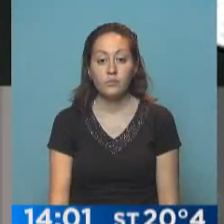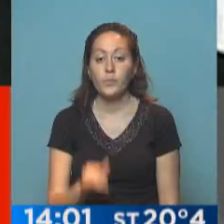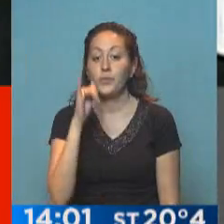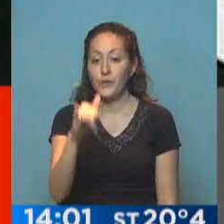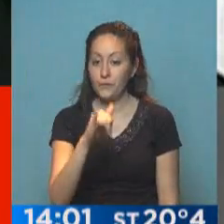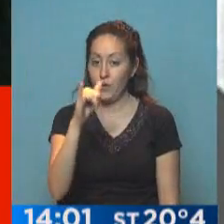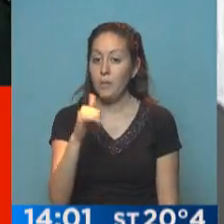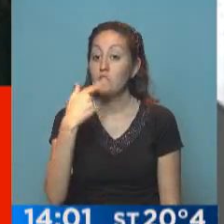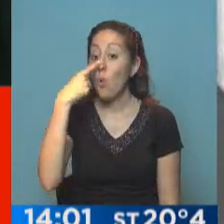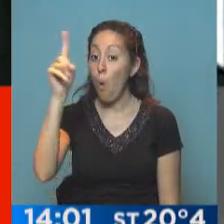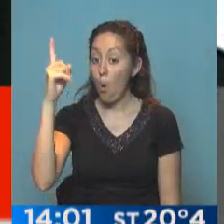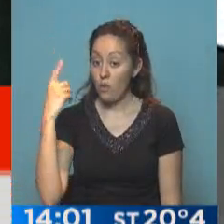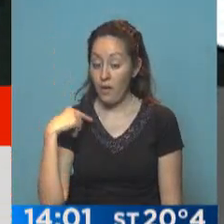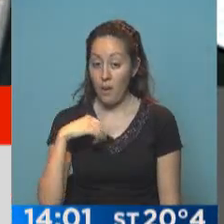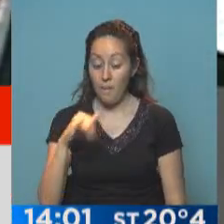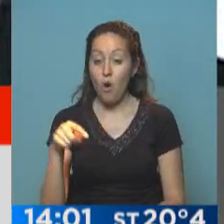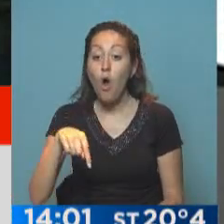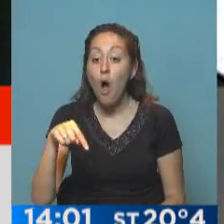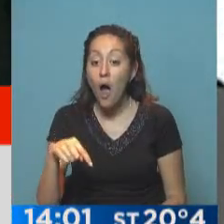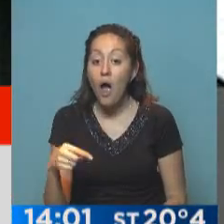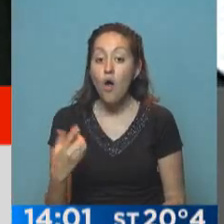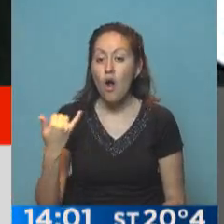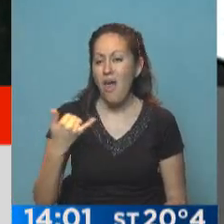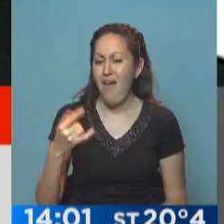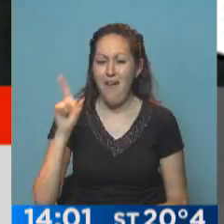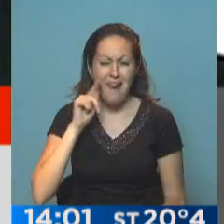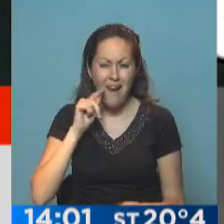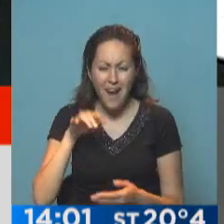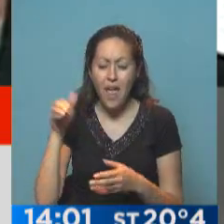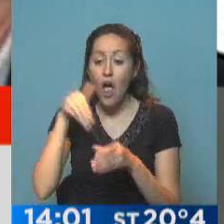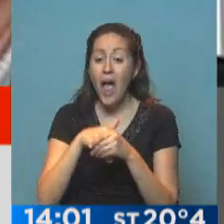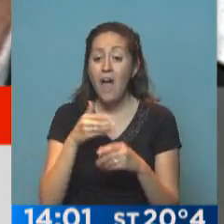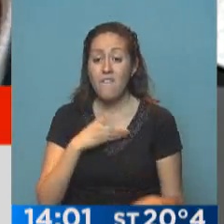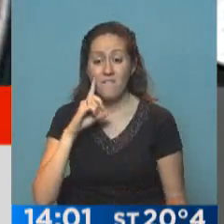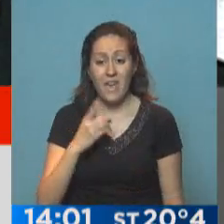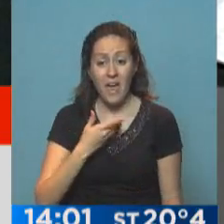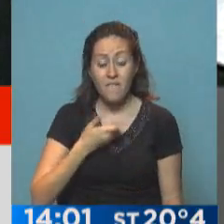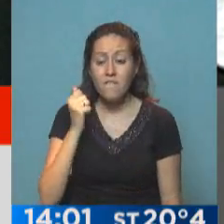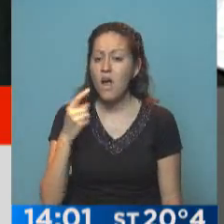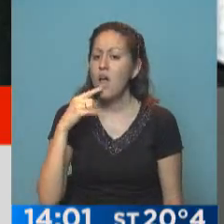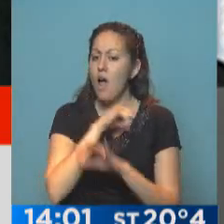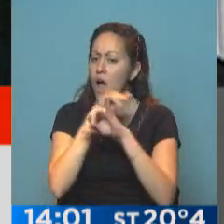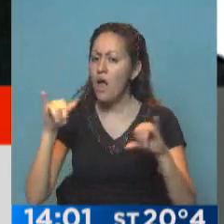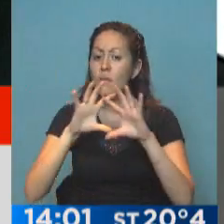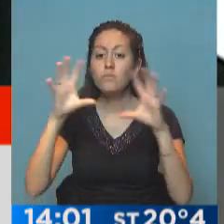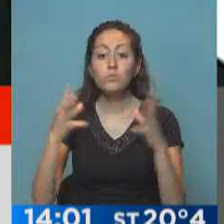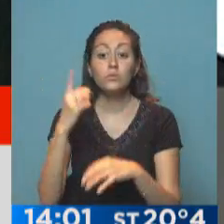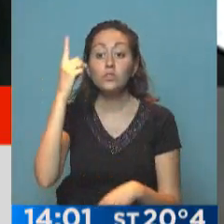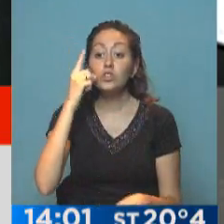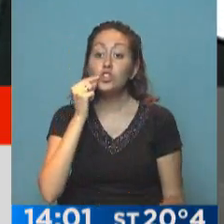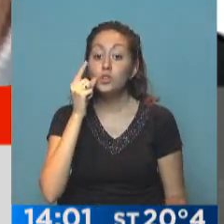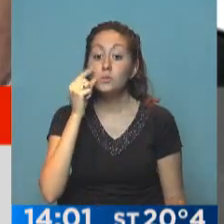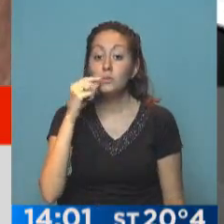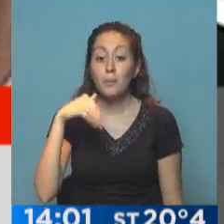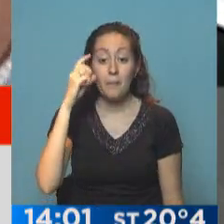Información de último momento que se acaba de producir en el escándalo en la FIFA. Ordenaron la captura internacional de José Luis